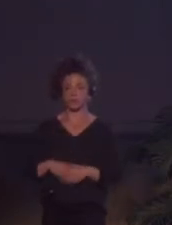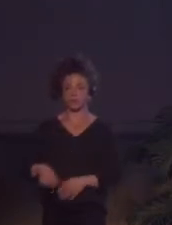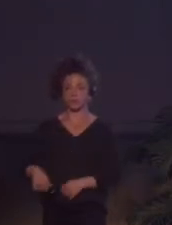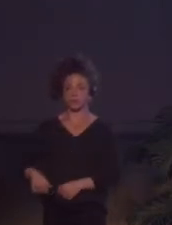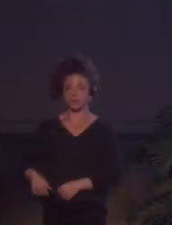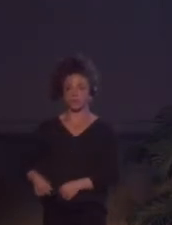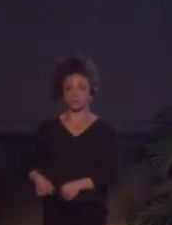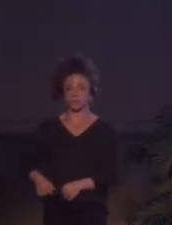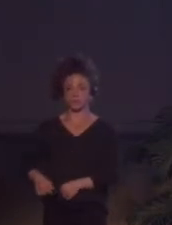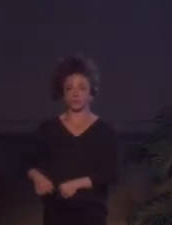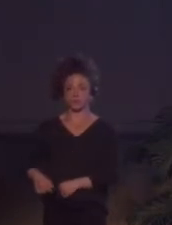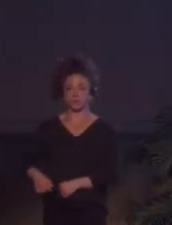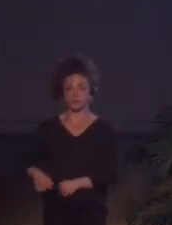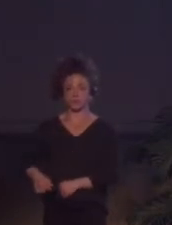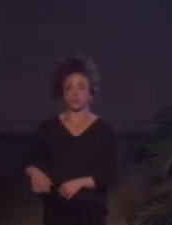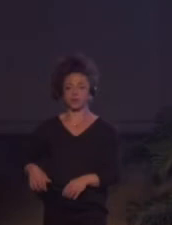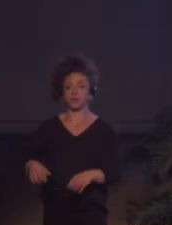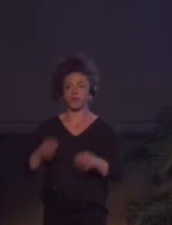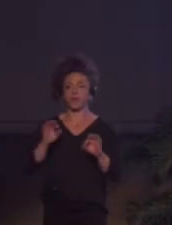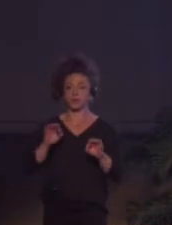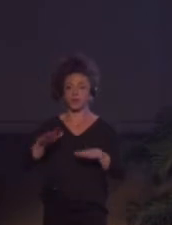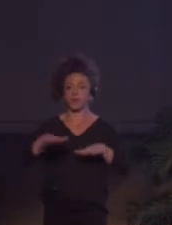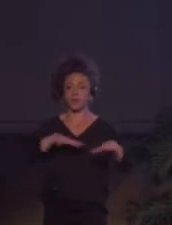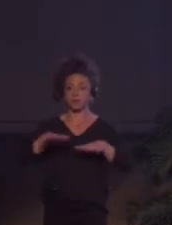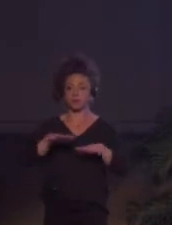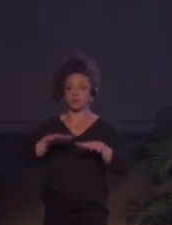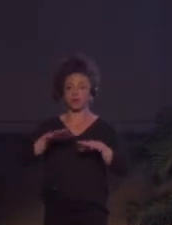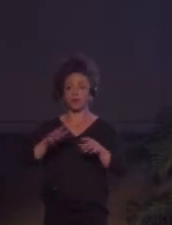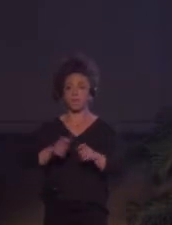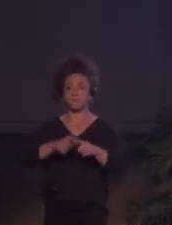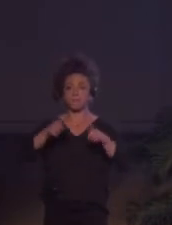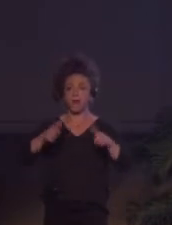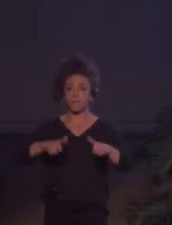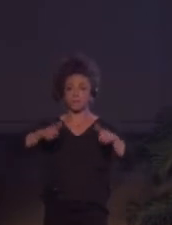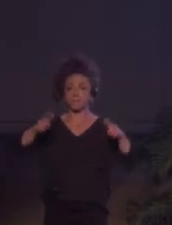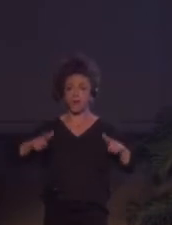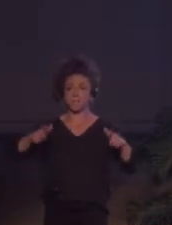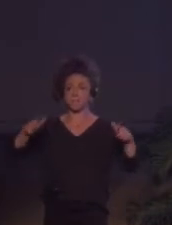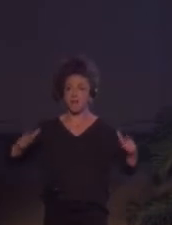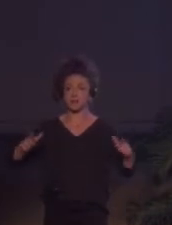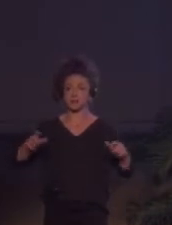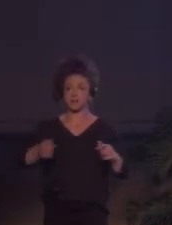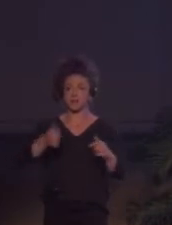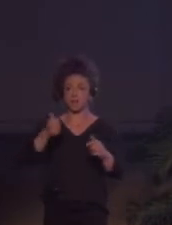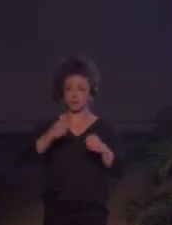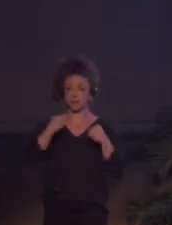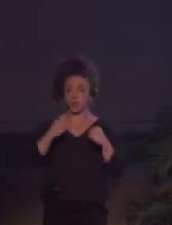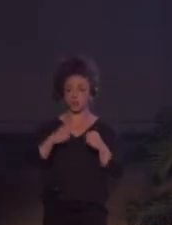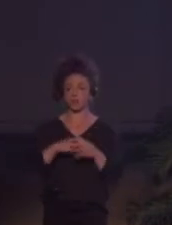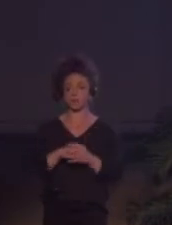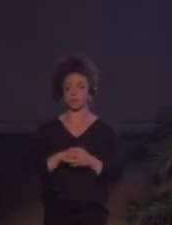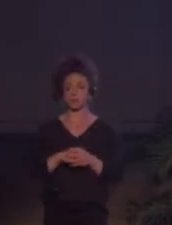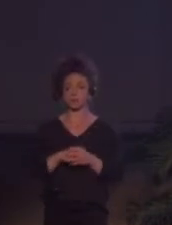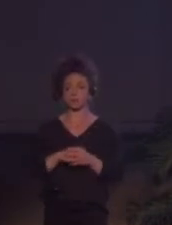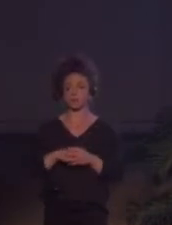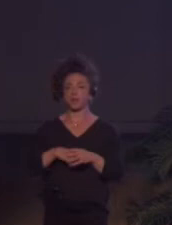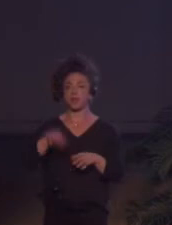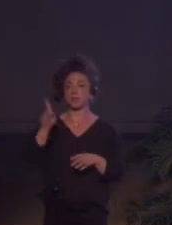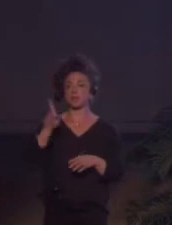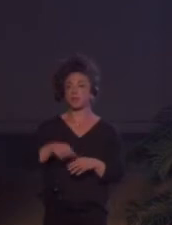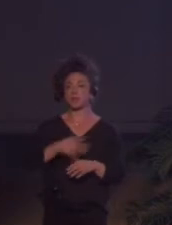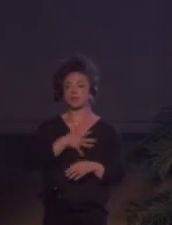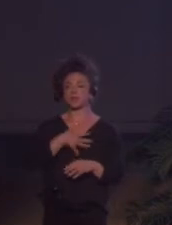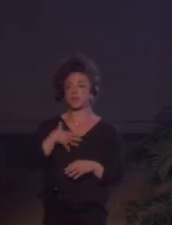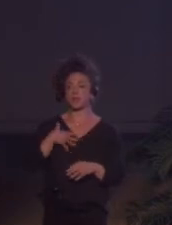ba, gerozetan diago eta indartsuago izatea. Eta bueno, azken helburu bezala edo, hau dena euskeraz egin nahi dugu,